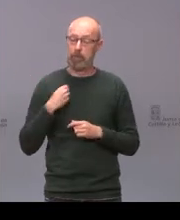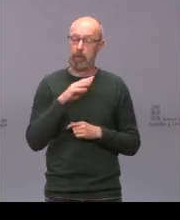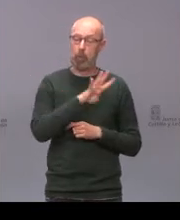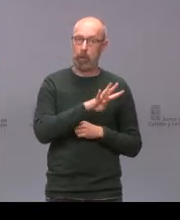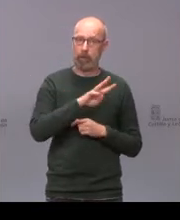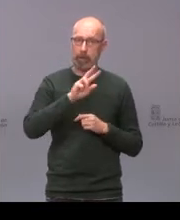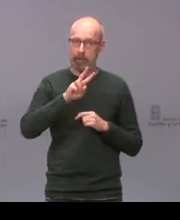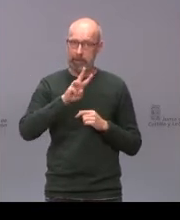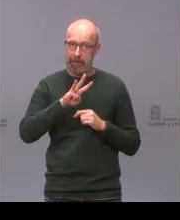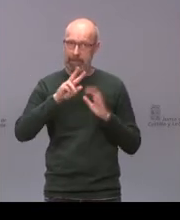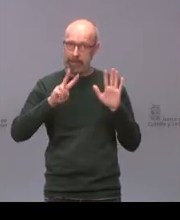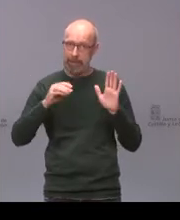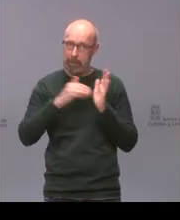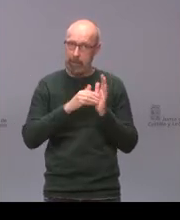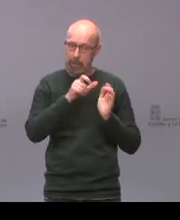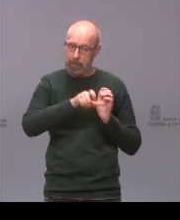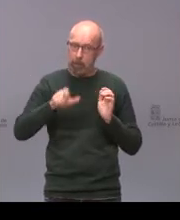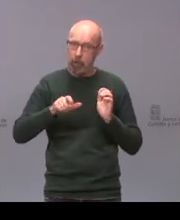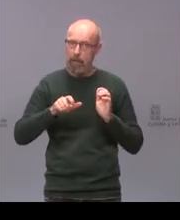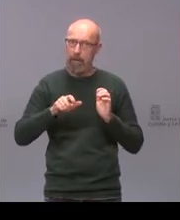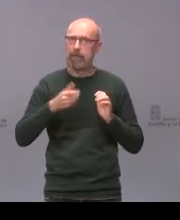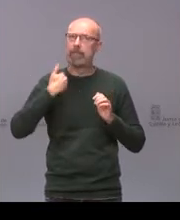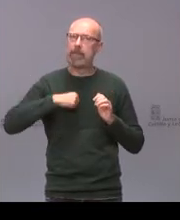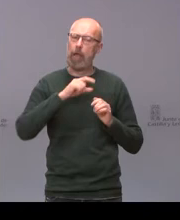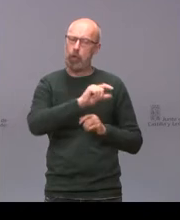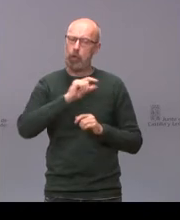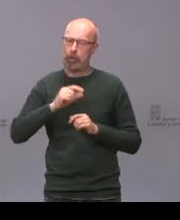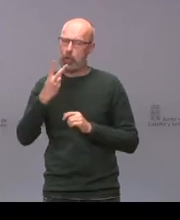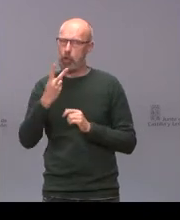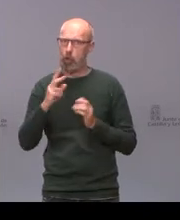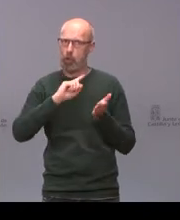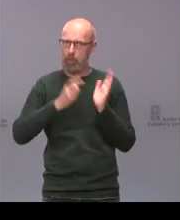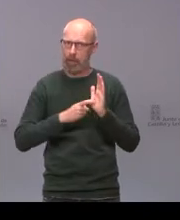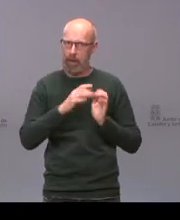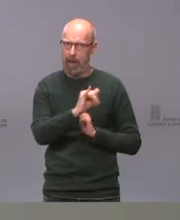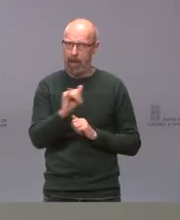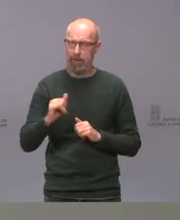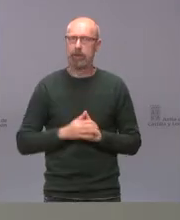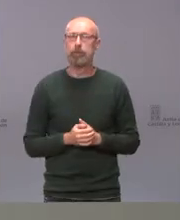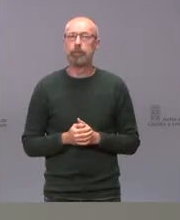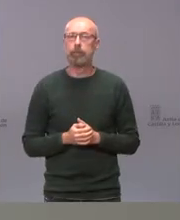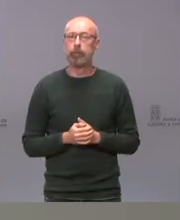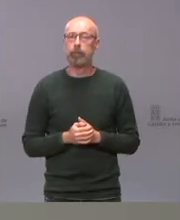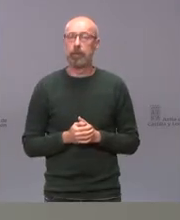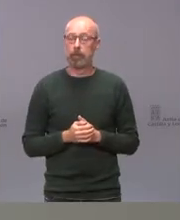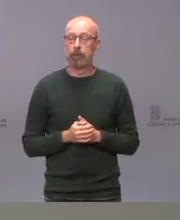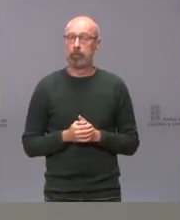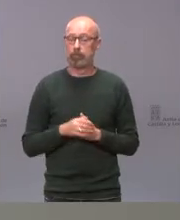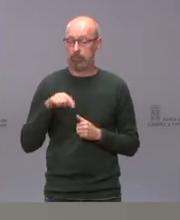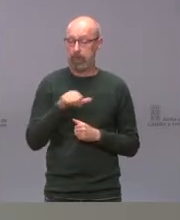456.538 personas ya tienen la pauta de vacunación completa. En esta semana